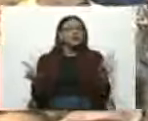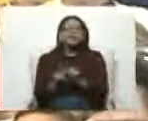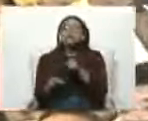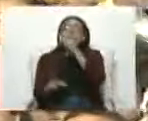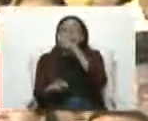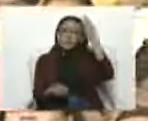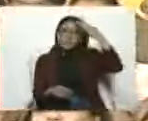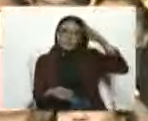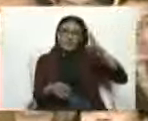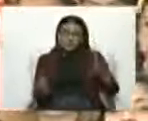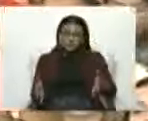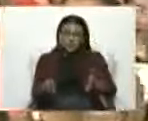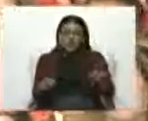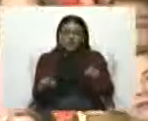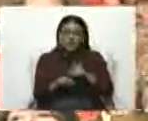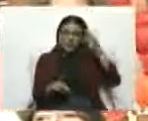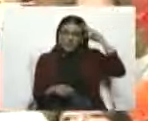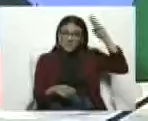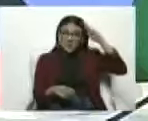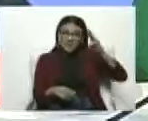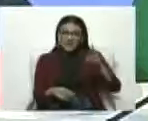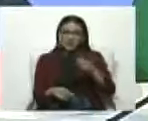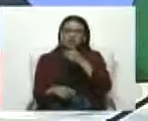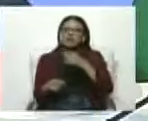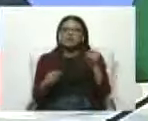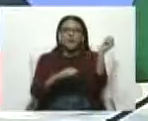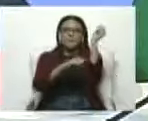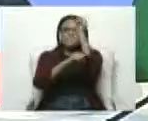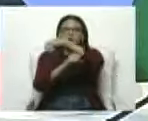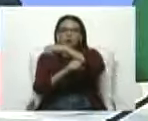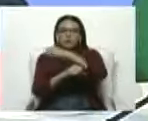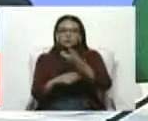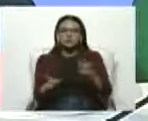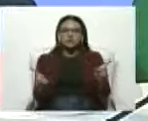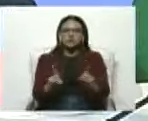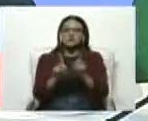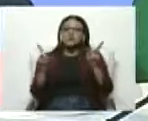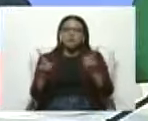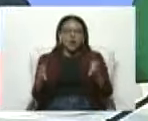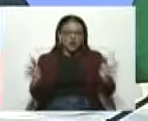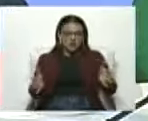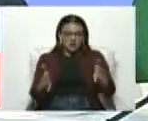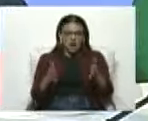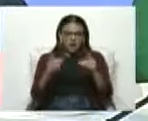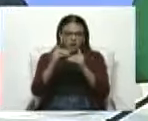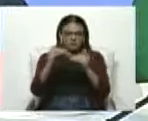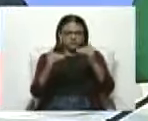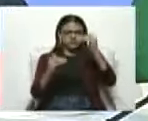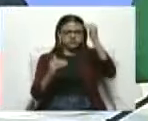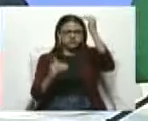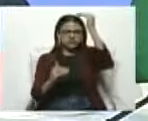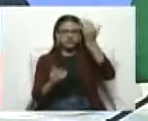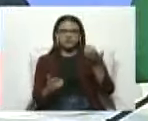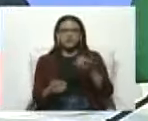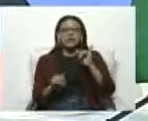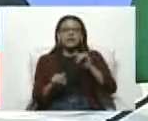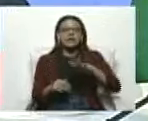promoviendo una realidad inexistente por la vía de las redes y los medios y encuestadoras piratas.